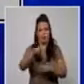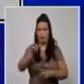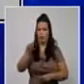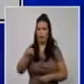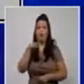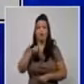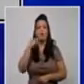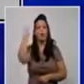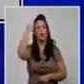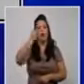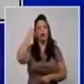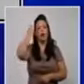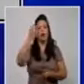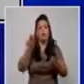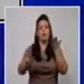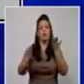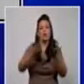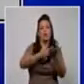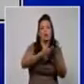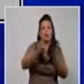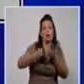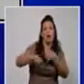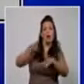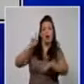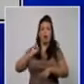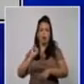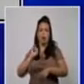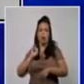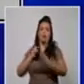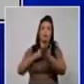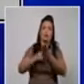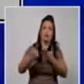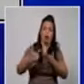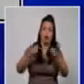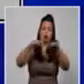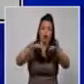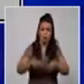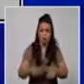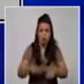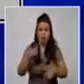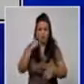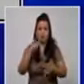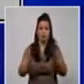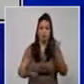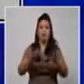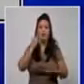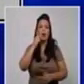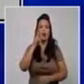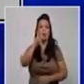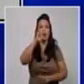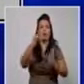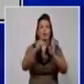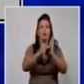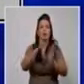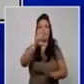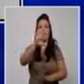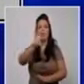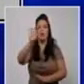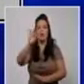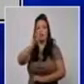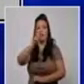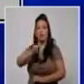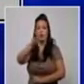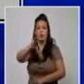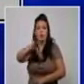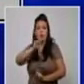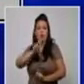las semanas pasadas, se observa que tuvimos más de 4.500 casos confirmados nuevos. Y desde el 5